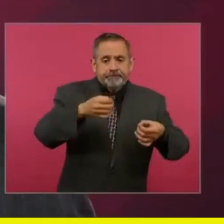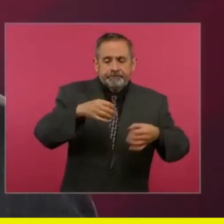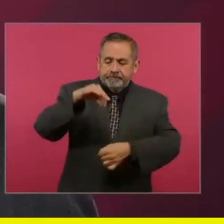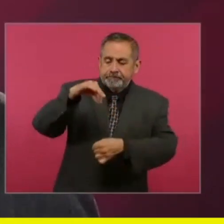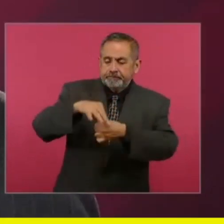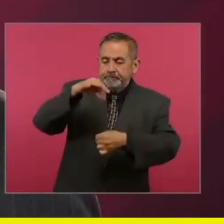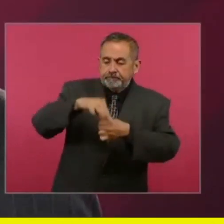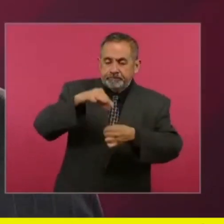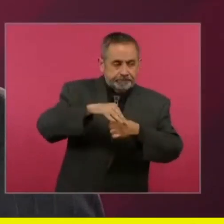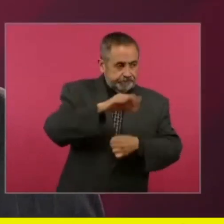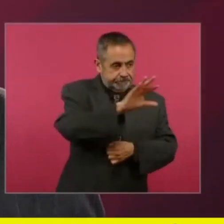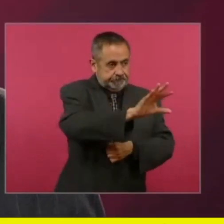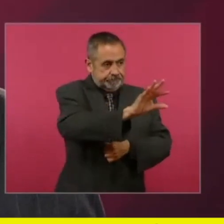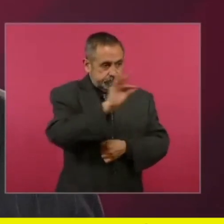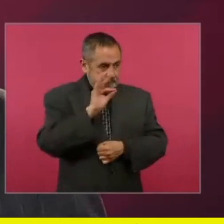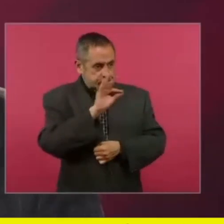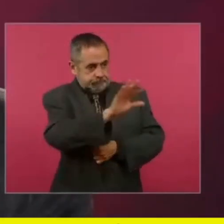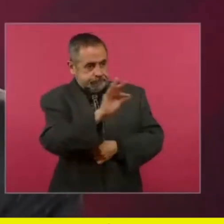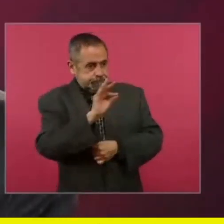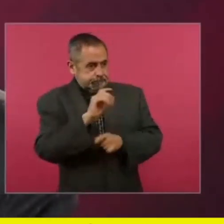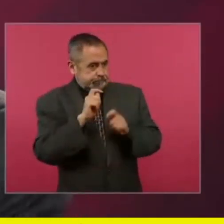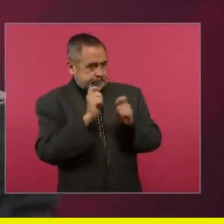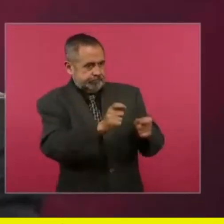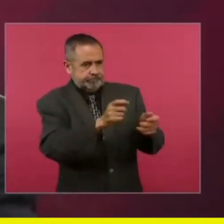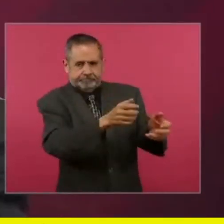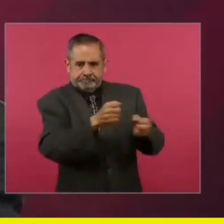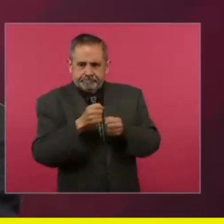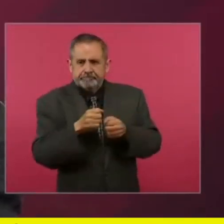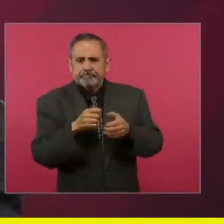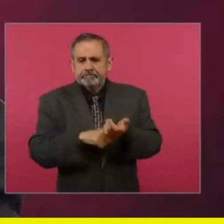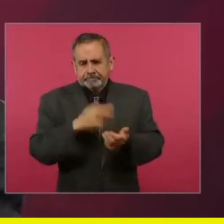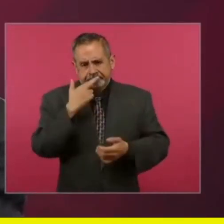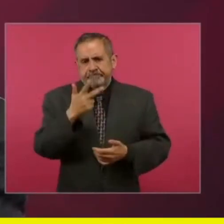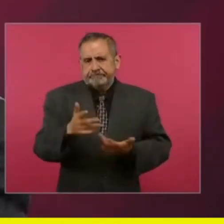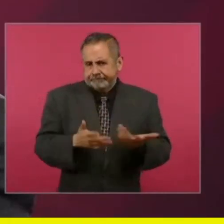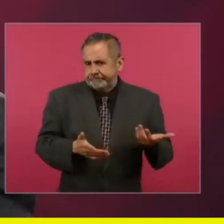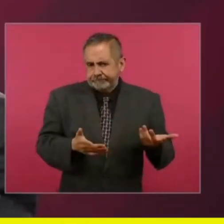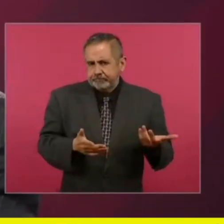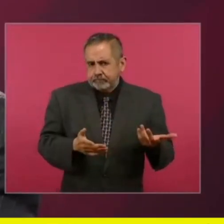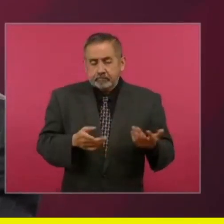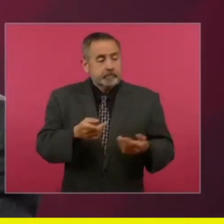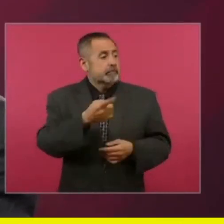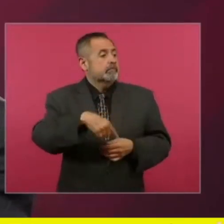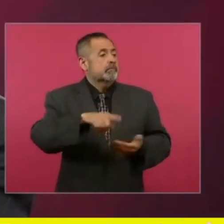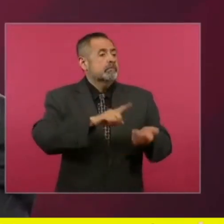jueces que se elija a las autoridades